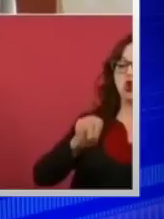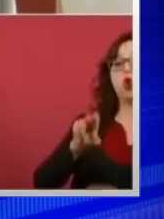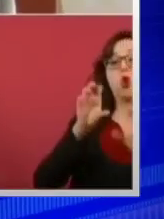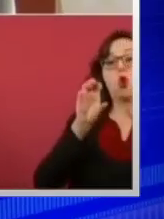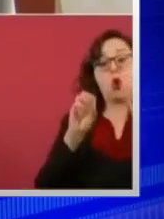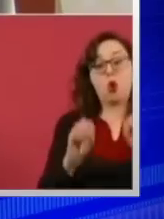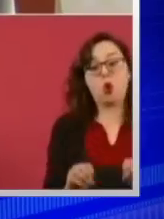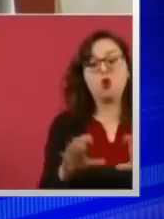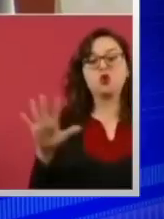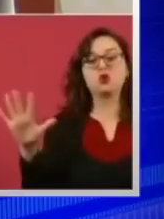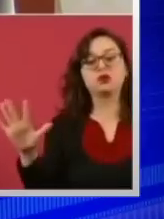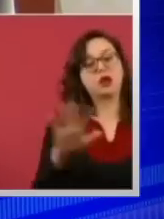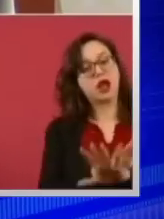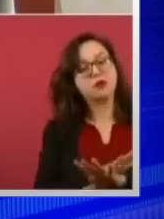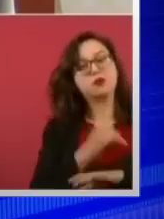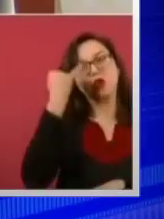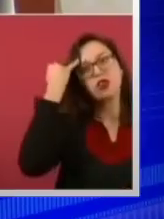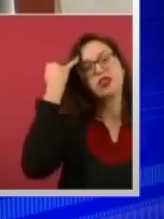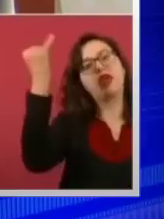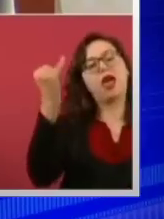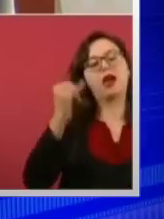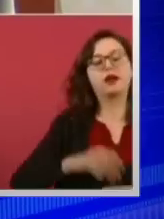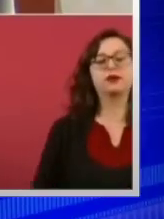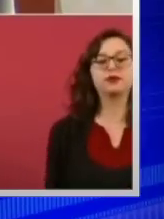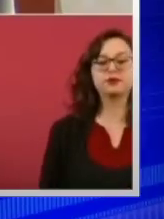pues yo creo que sí